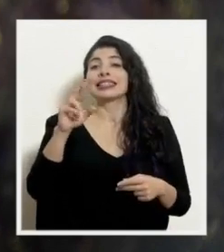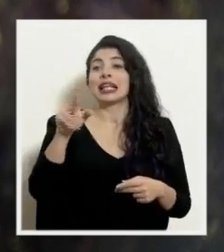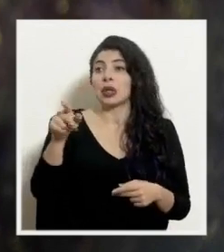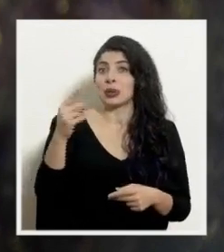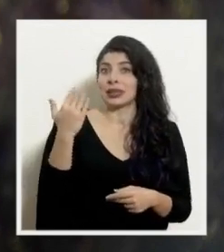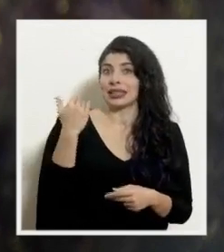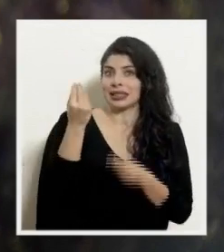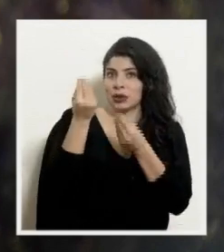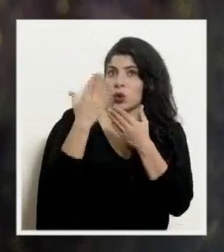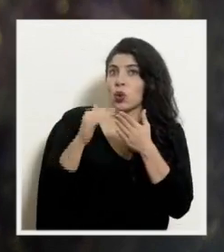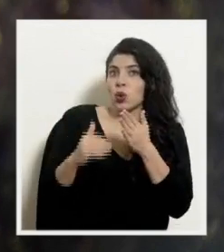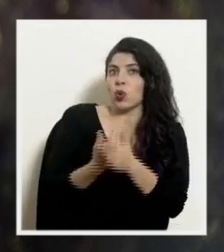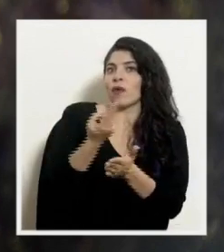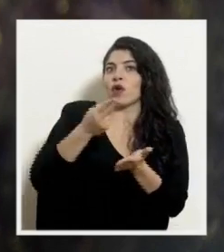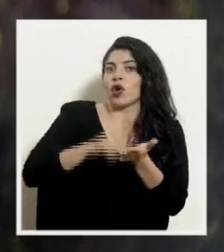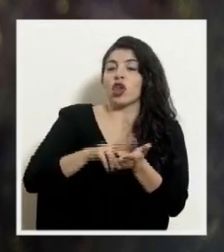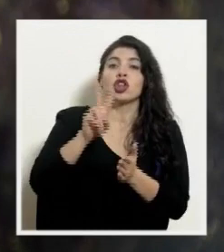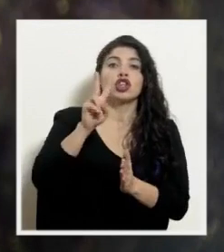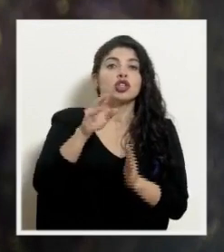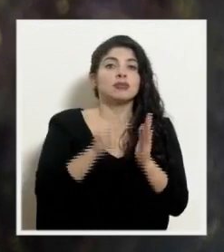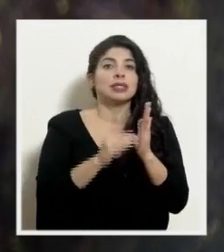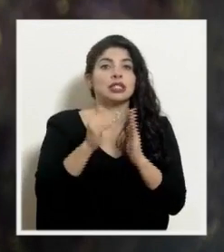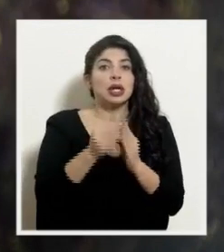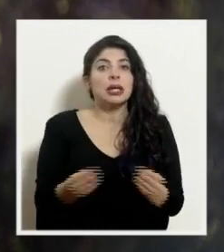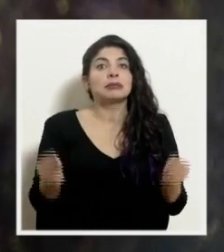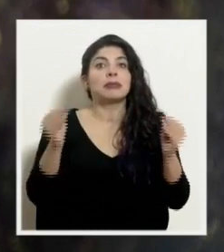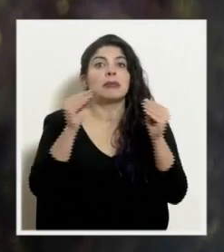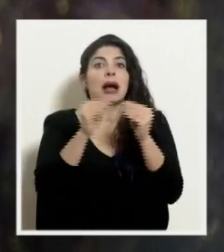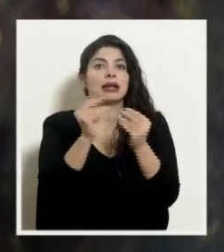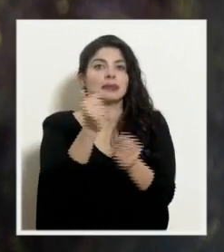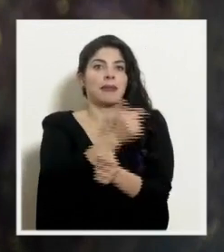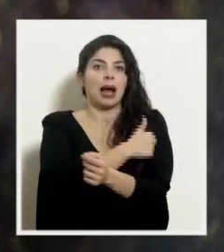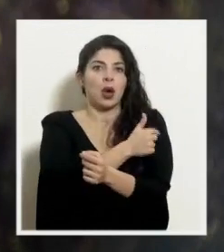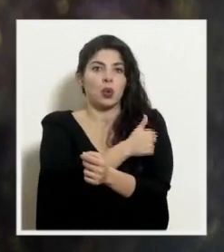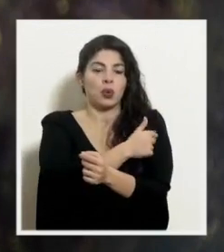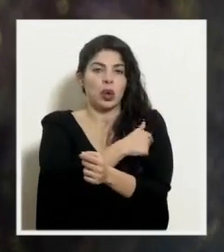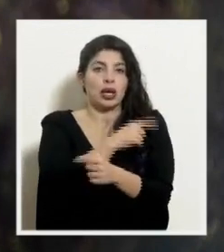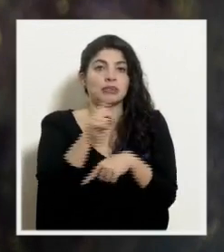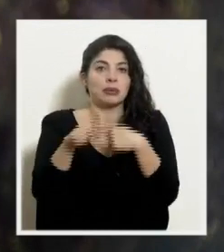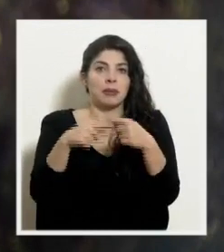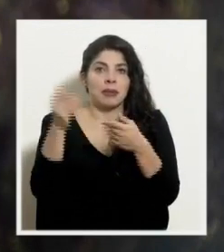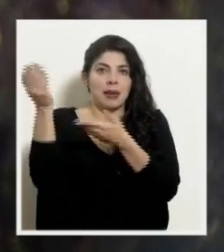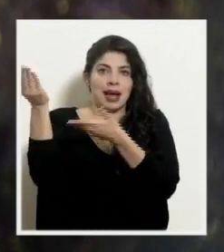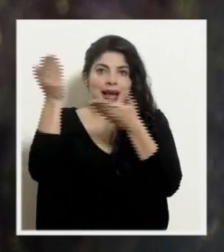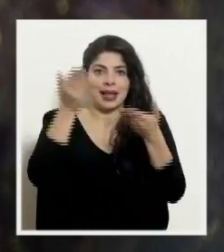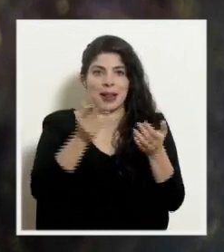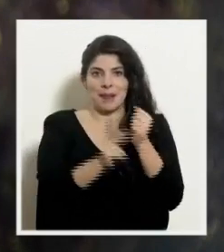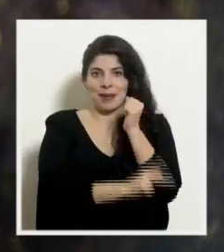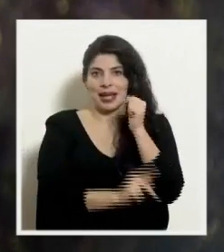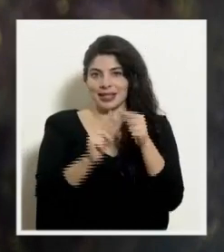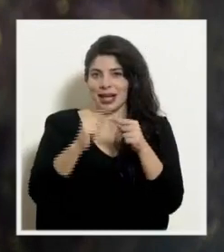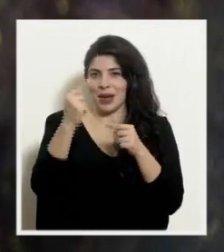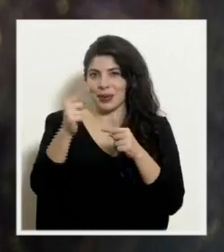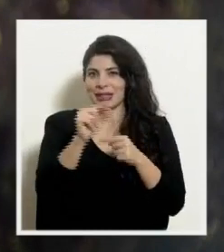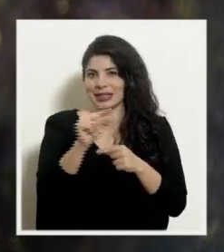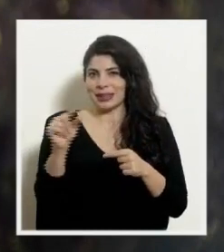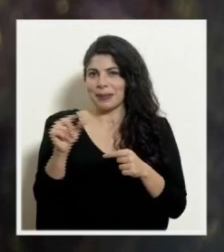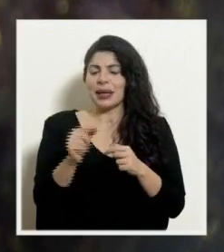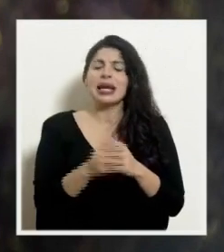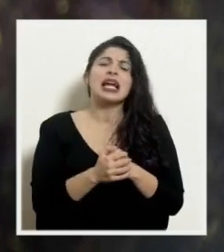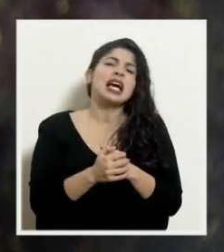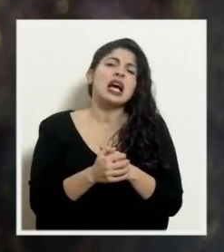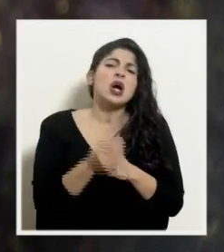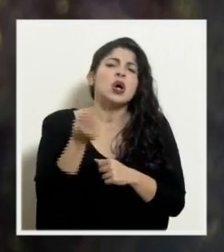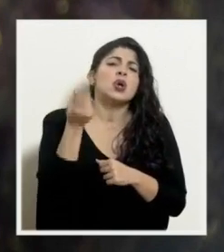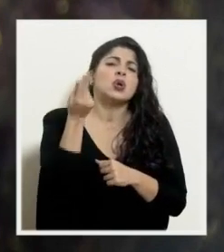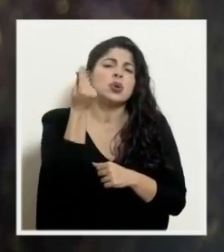informar de un nuevo contrato por 2 millones más de dosis de vacunas que vendrían al país en las próximas semanas. ¿Por